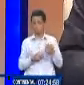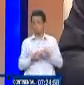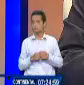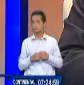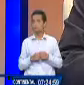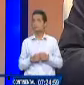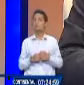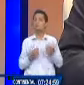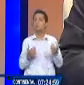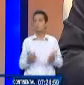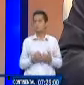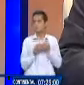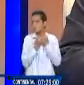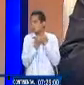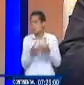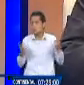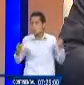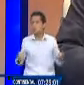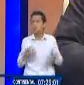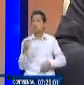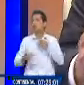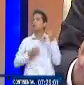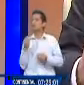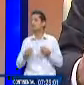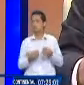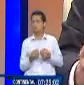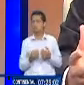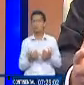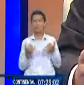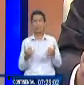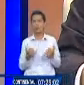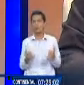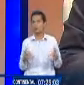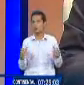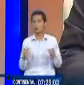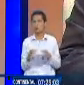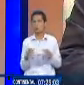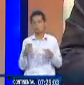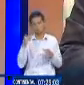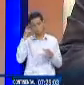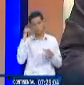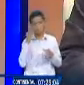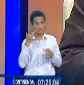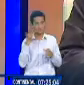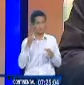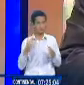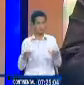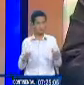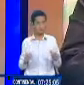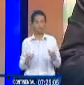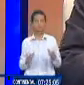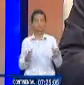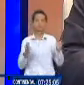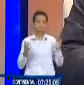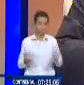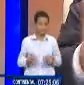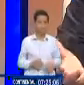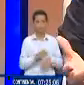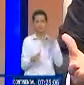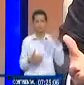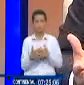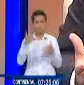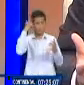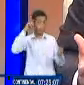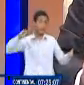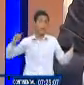pero muchas de ellas miles de ellas simplemente estaban para especular a partir de eso se genera obviamente la necesidad de